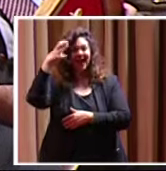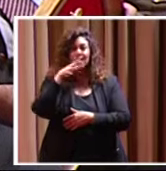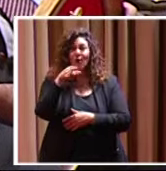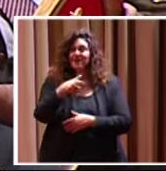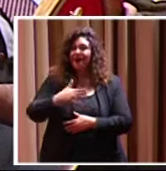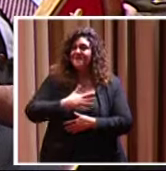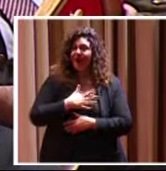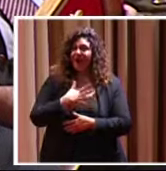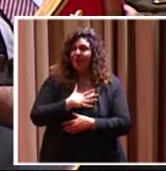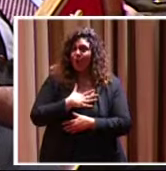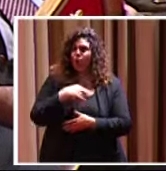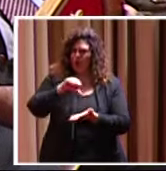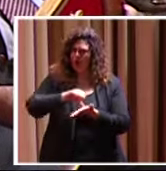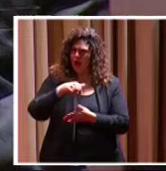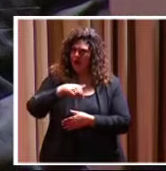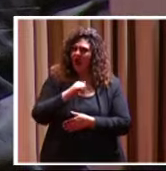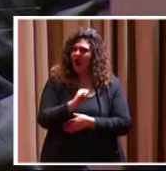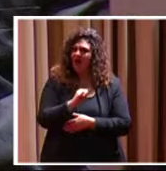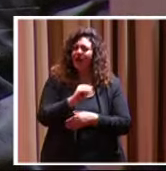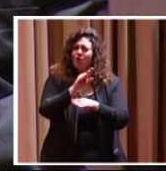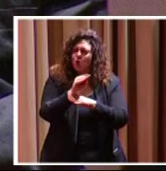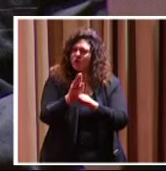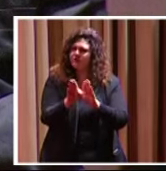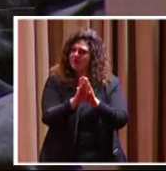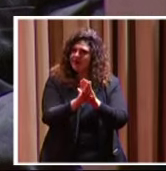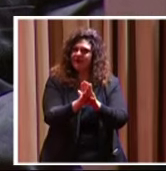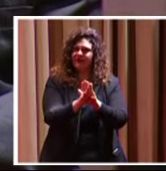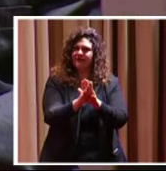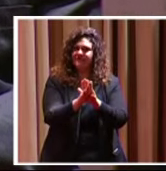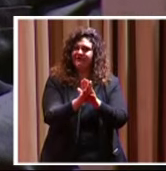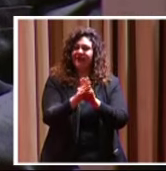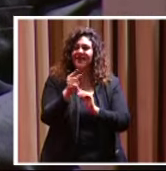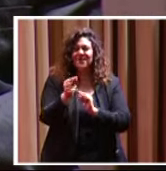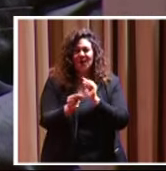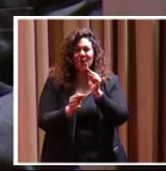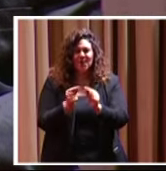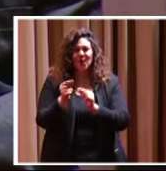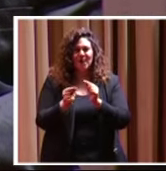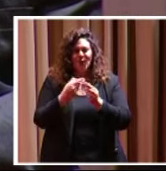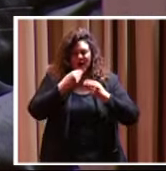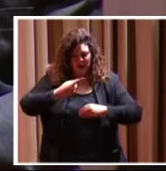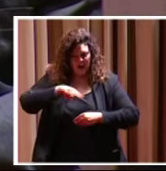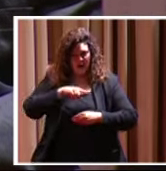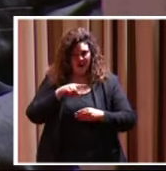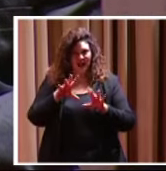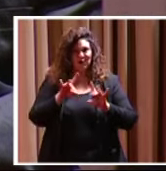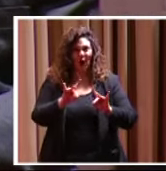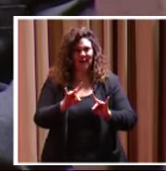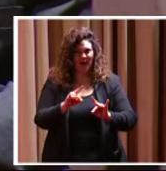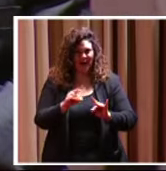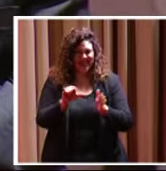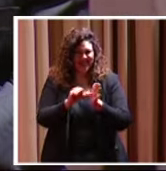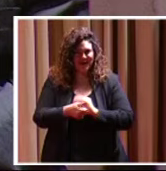patrimonio que tiene esta ciudad se conserve y se mantenga y nos acerque cada vez más a nuestra historia.